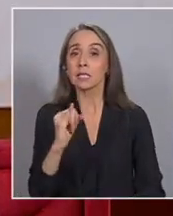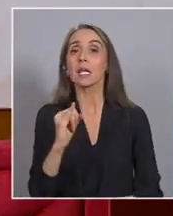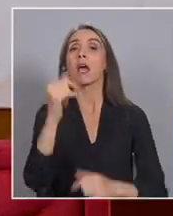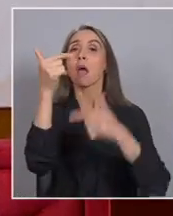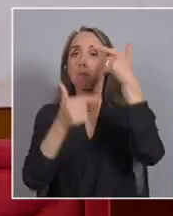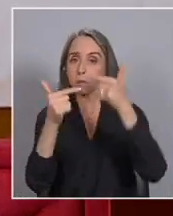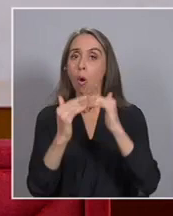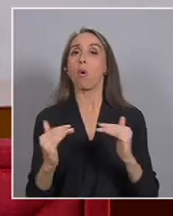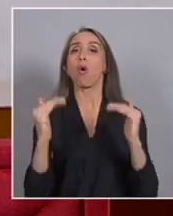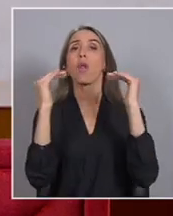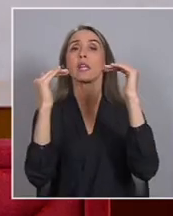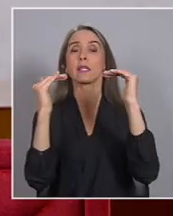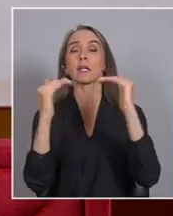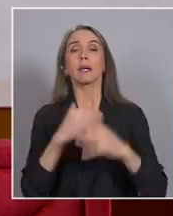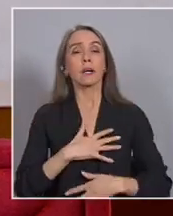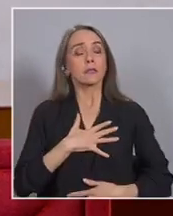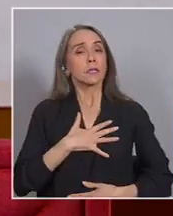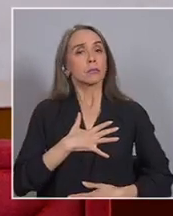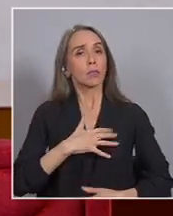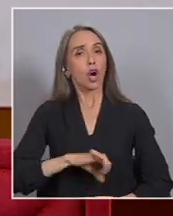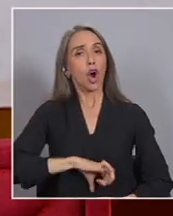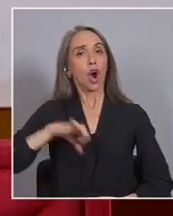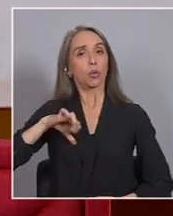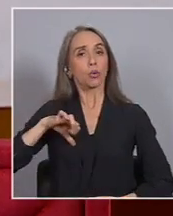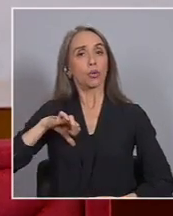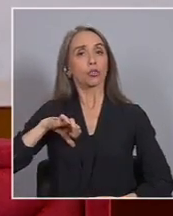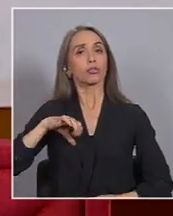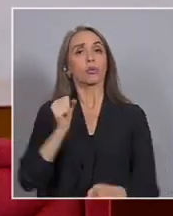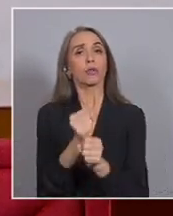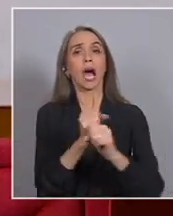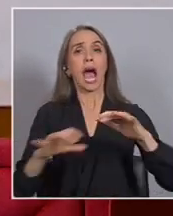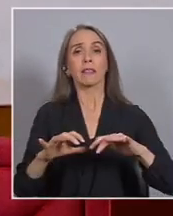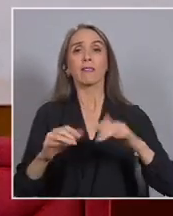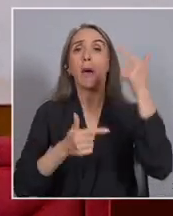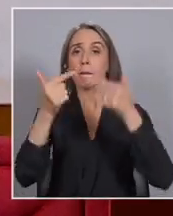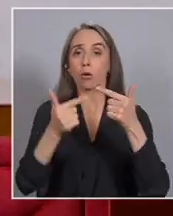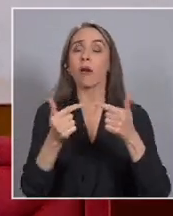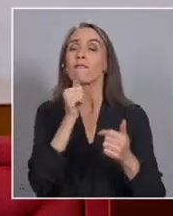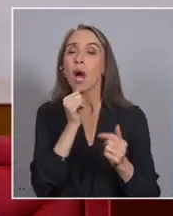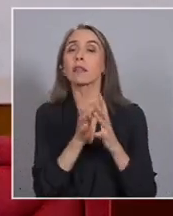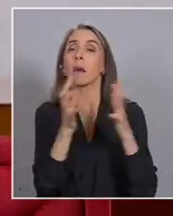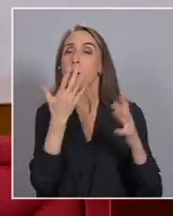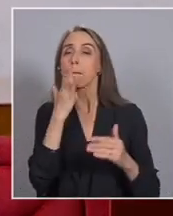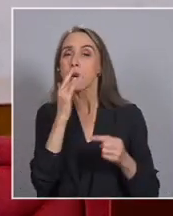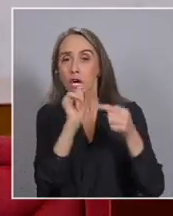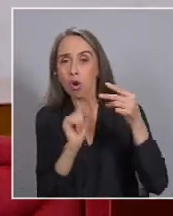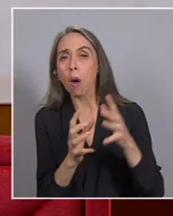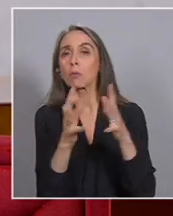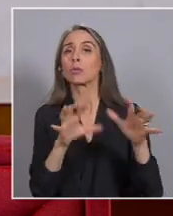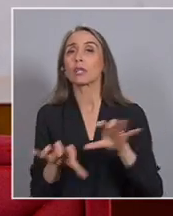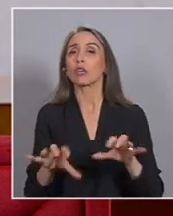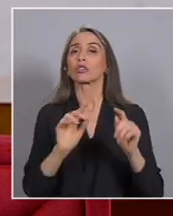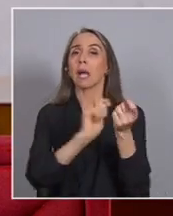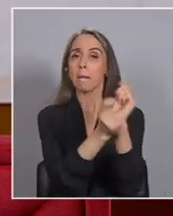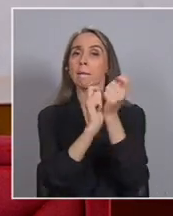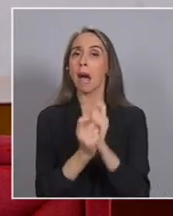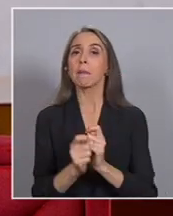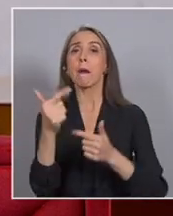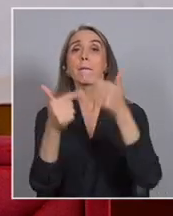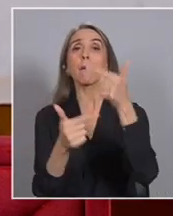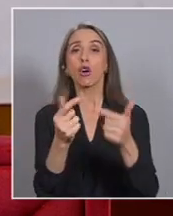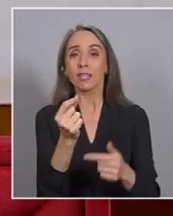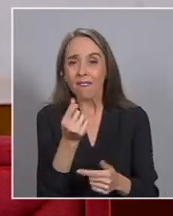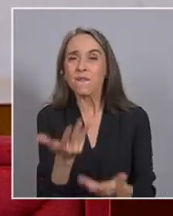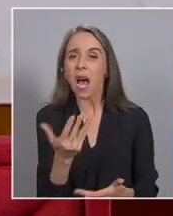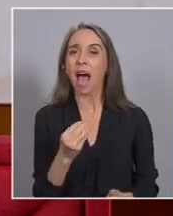política, de sentirnos orgullosos de la actividad política. Hay mucho que mejorar, tenemos muchas cosas que cambiar, pero la política vale